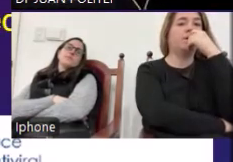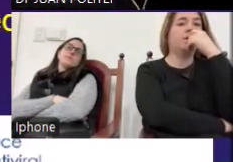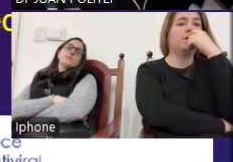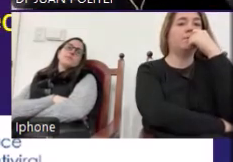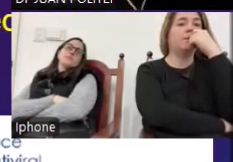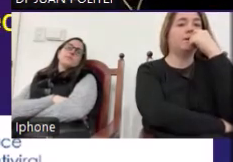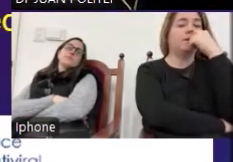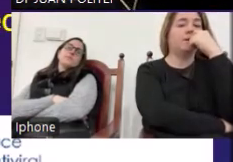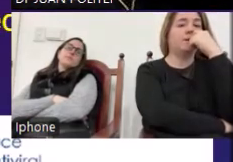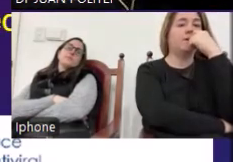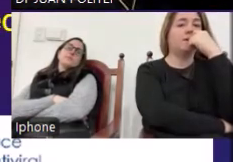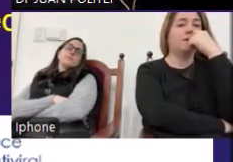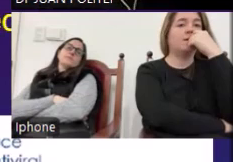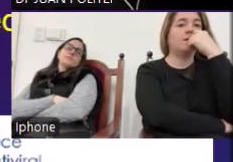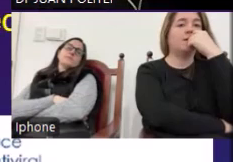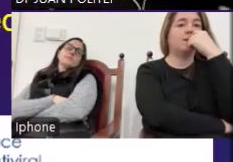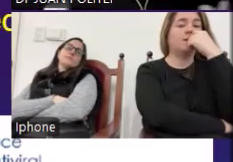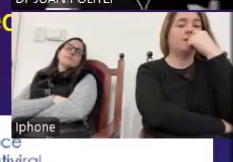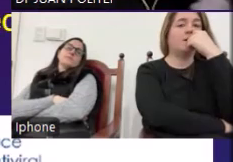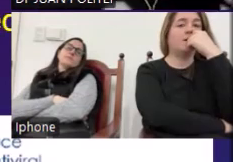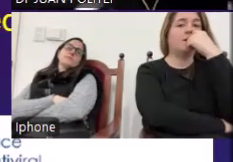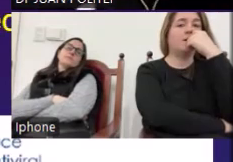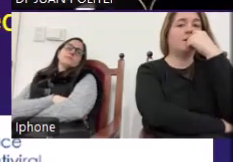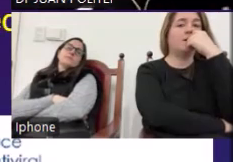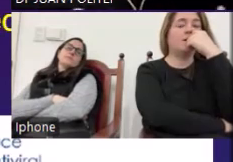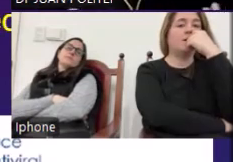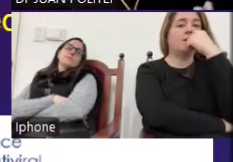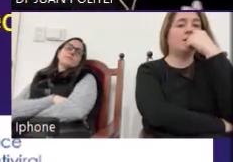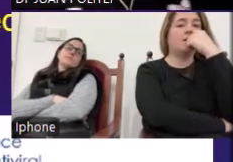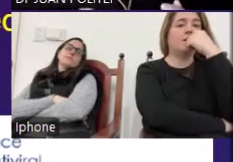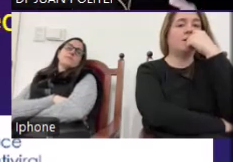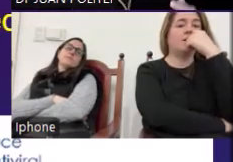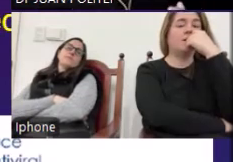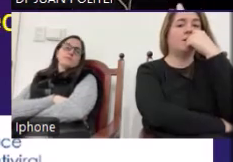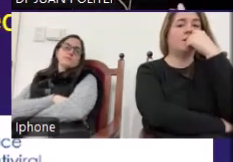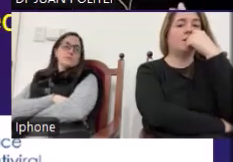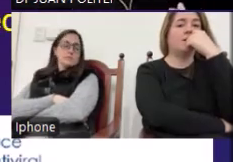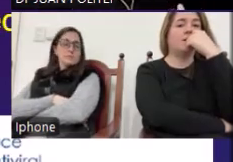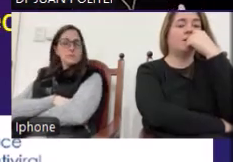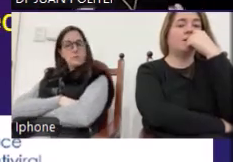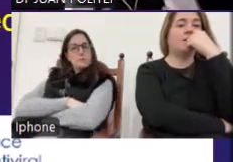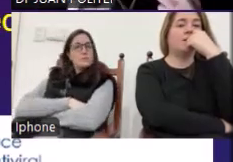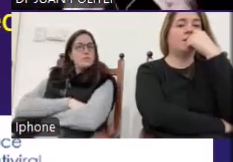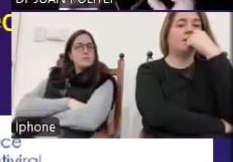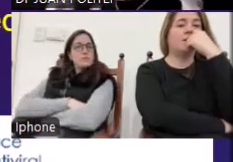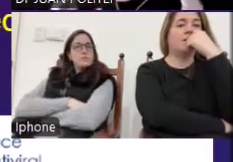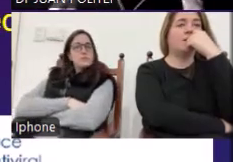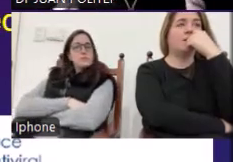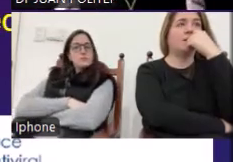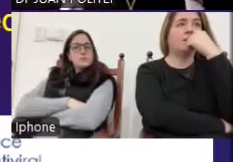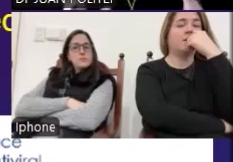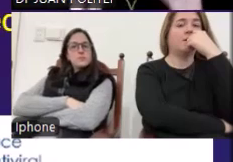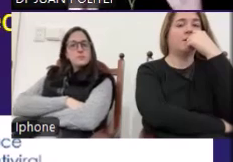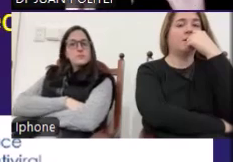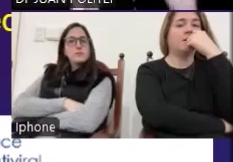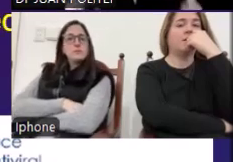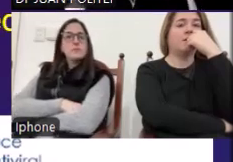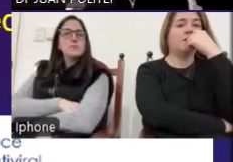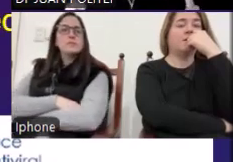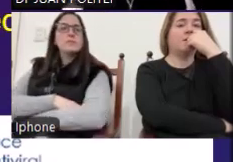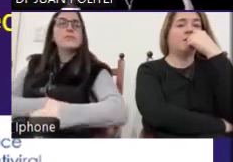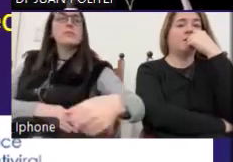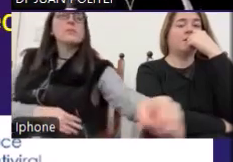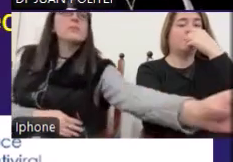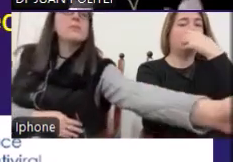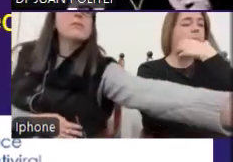Se cortó y no lo pudimos hacer. En algún sentido vino bien, porque esta terapia génica, este primer tipo de